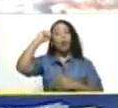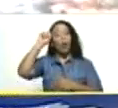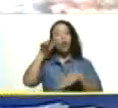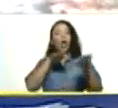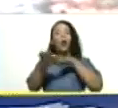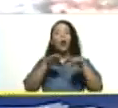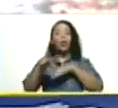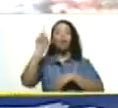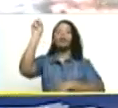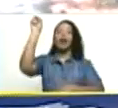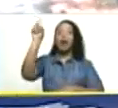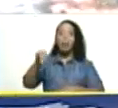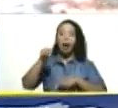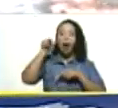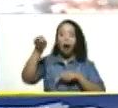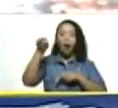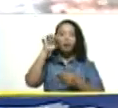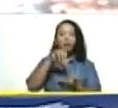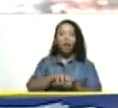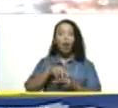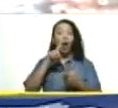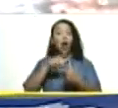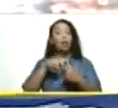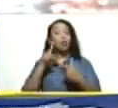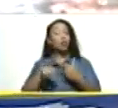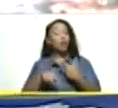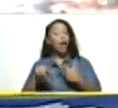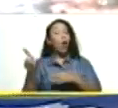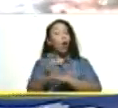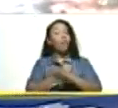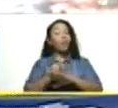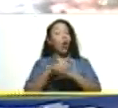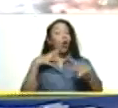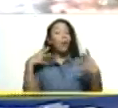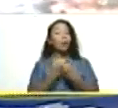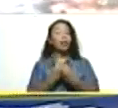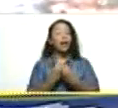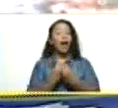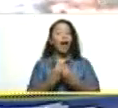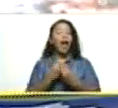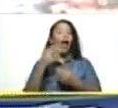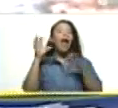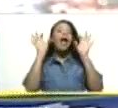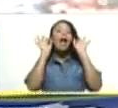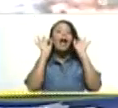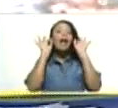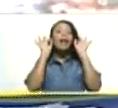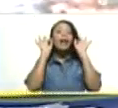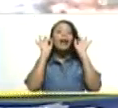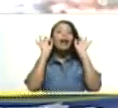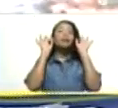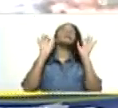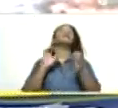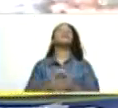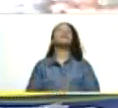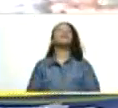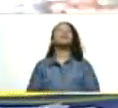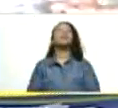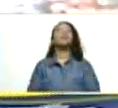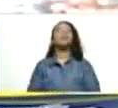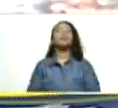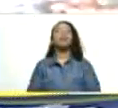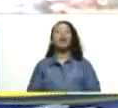estado Cojedes, entonces la gobernadora, la compañera Erika Faría, entre Julio César